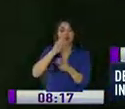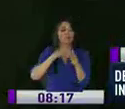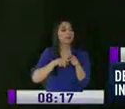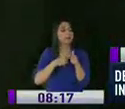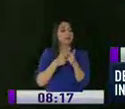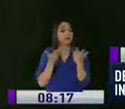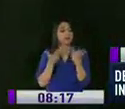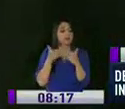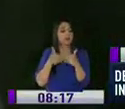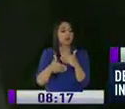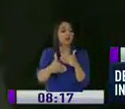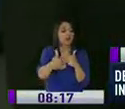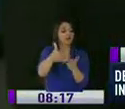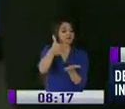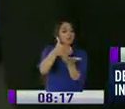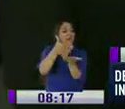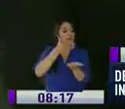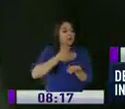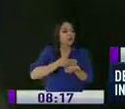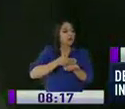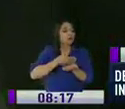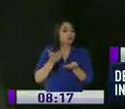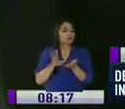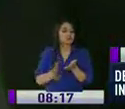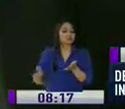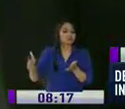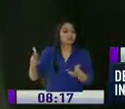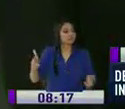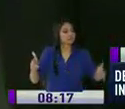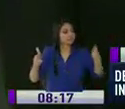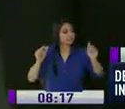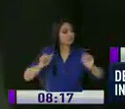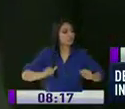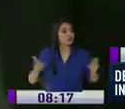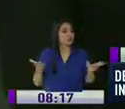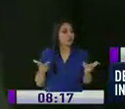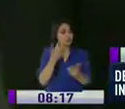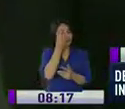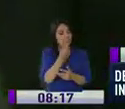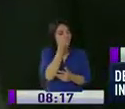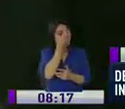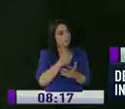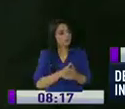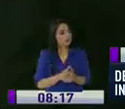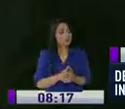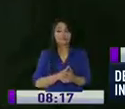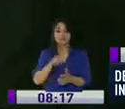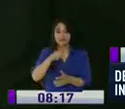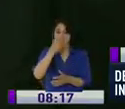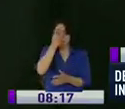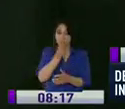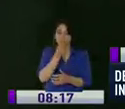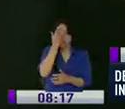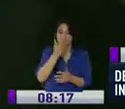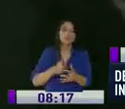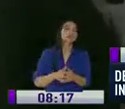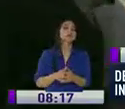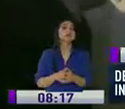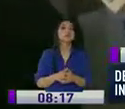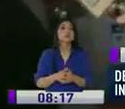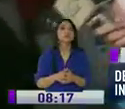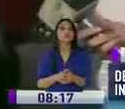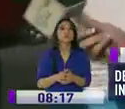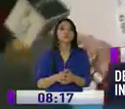realizar este cierre, cuáles son las alternativas también viales por esta zona. Muy buenos días, Fausto. Sí, muy buenos días. Como ustedes tienen